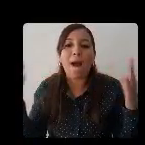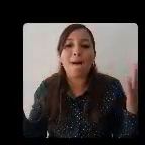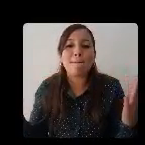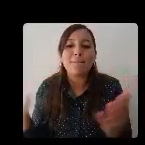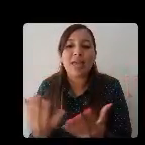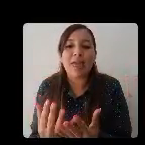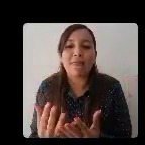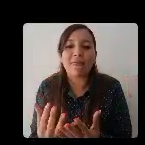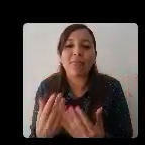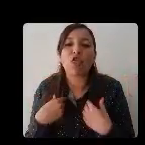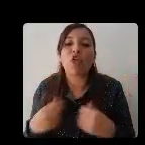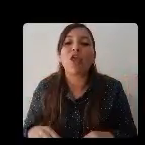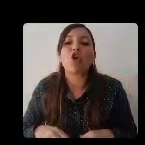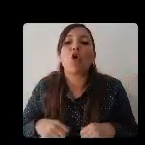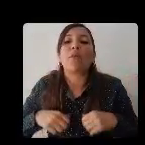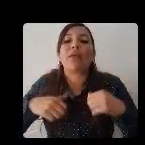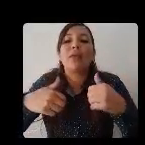muchas cosas en